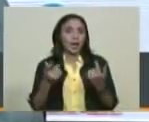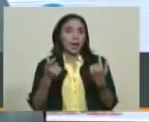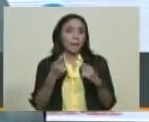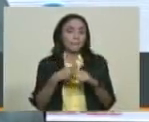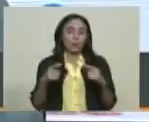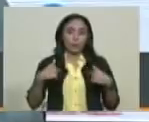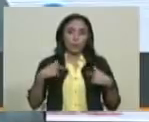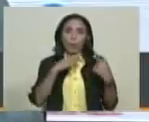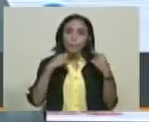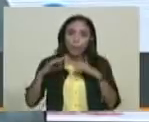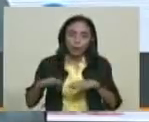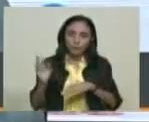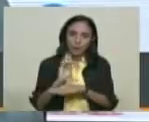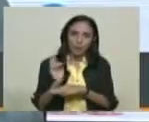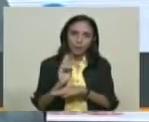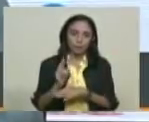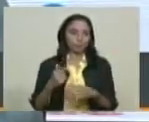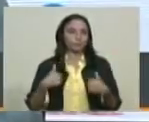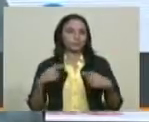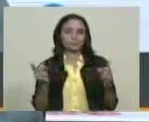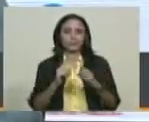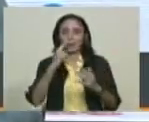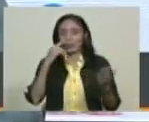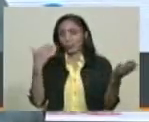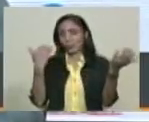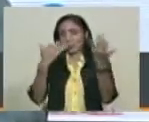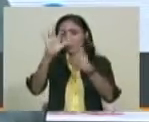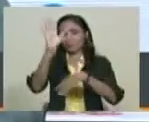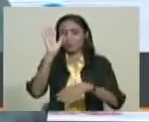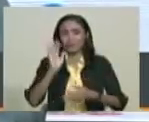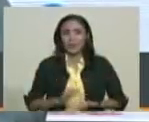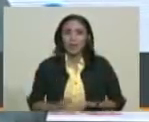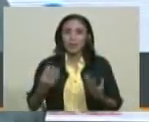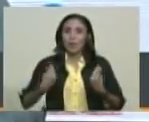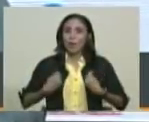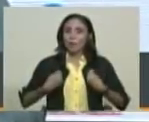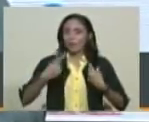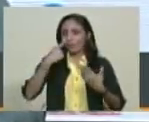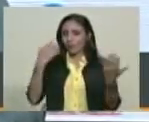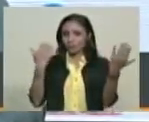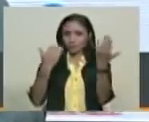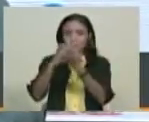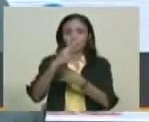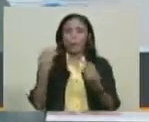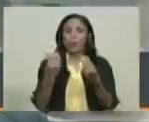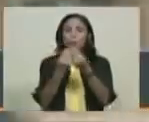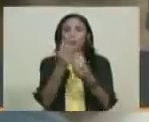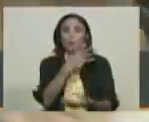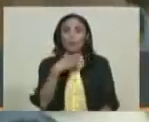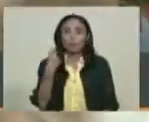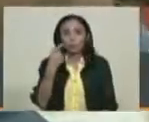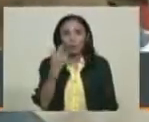llegado, ni ha llegado. Yo viviré muchos años junto a ustedes, muchachos y muchachas.